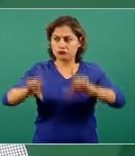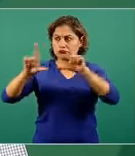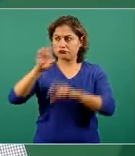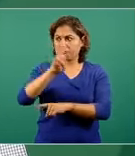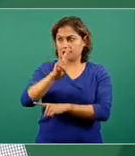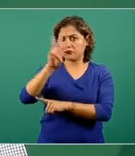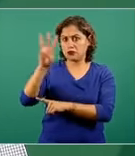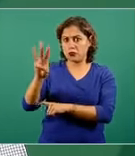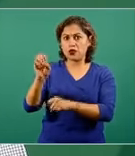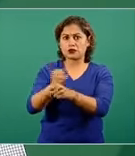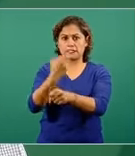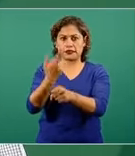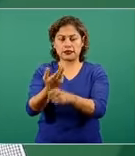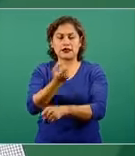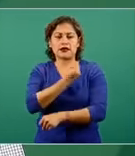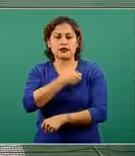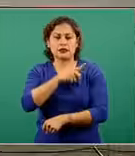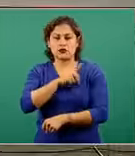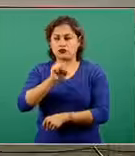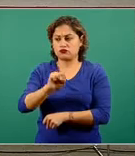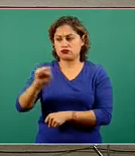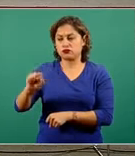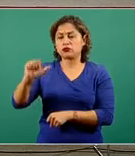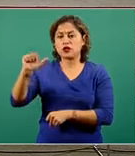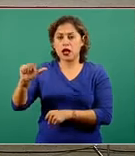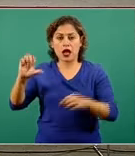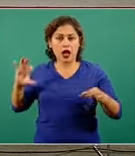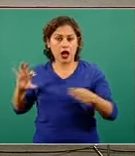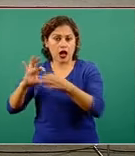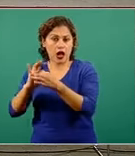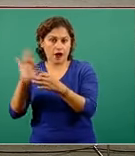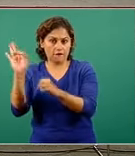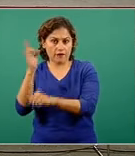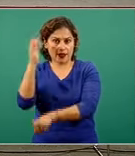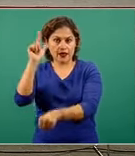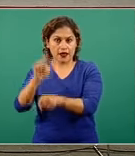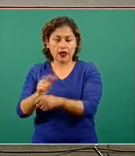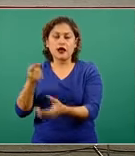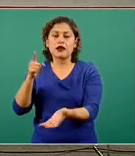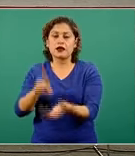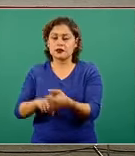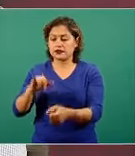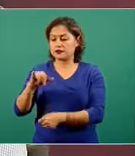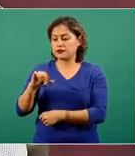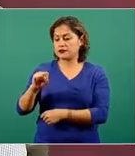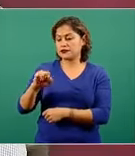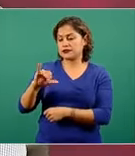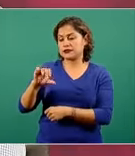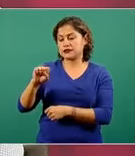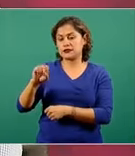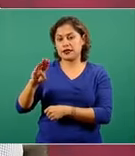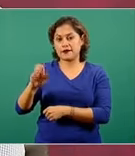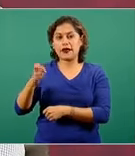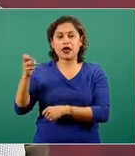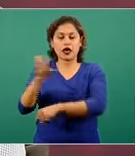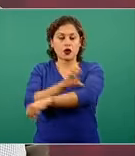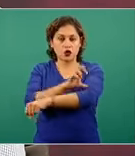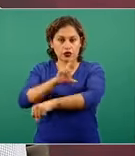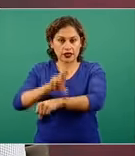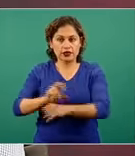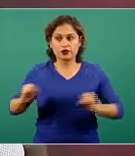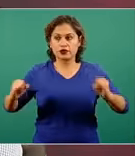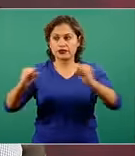del nivel federal está coordinado por la misma CINSAE, la Coordinación de Institutos Nacionales de Salud